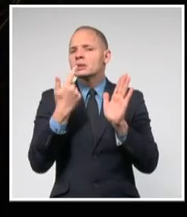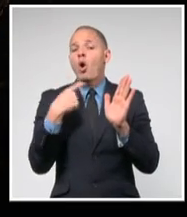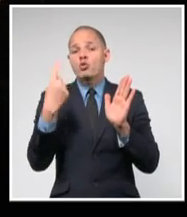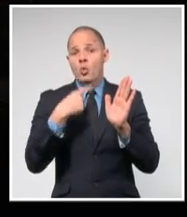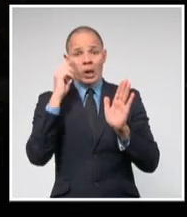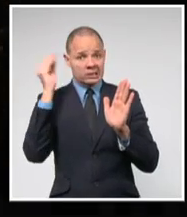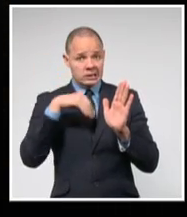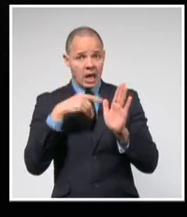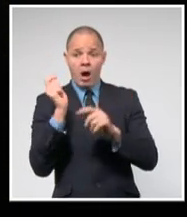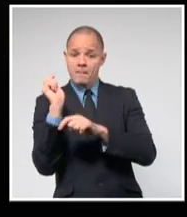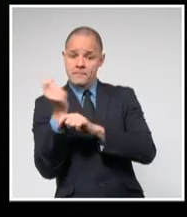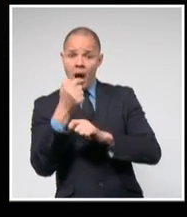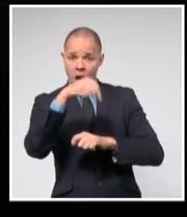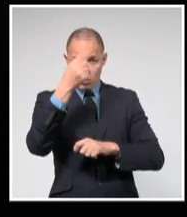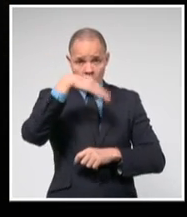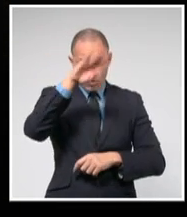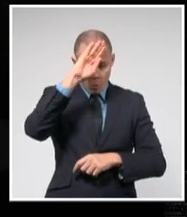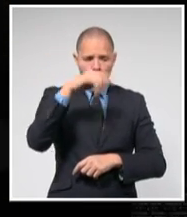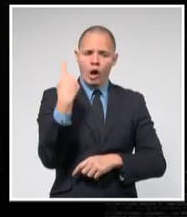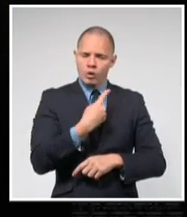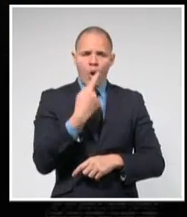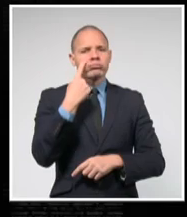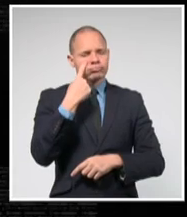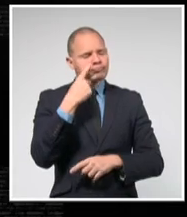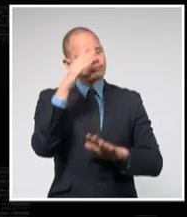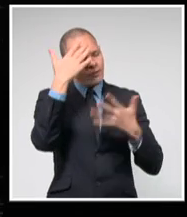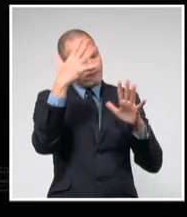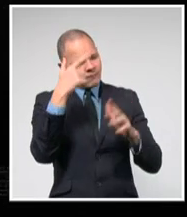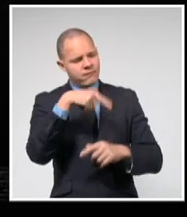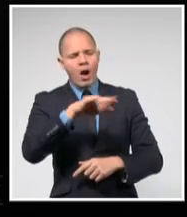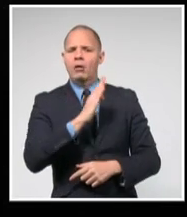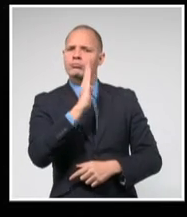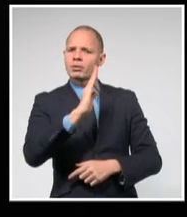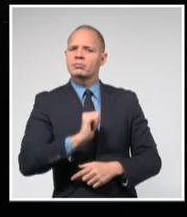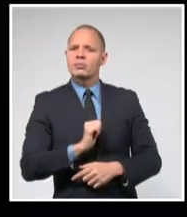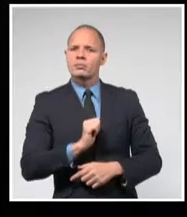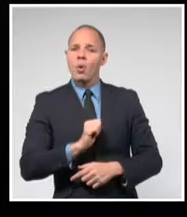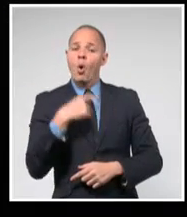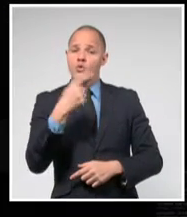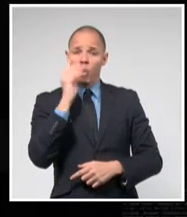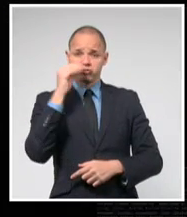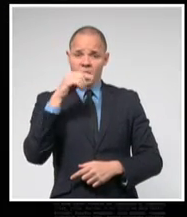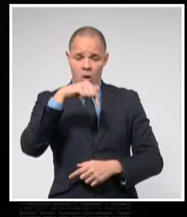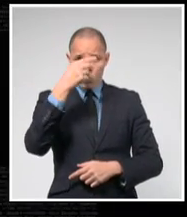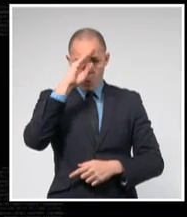Esto es un reconocimiento a la calidad y a la virtuosidad de nuestros jugadores.